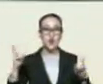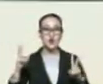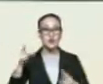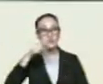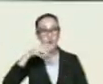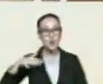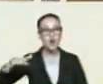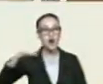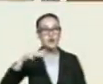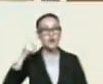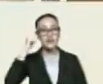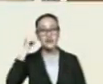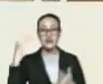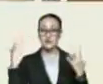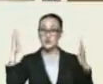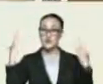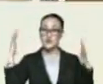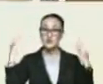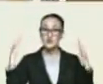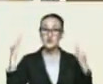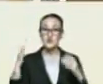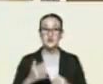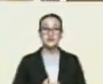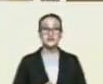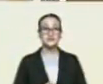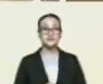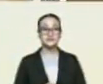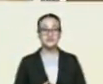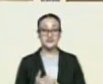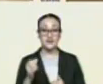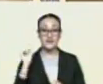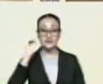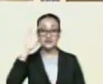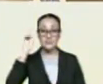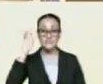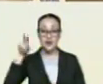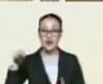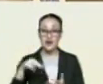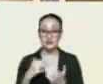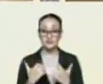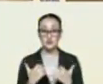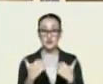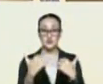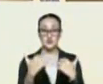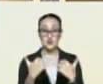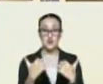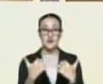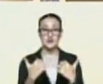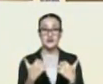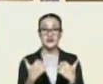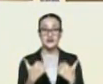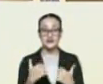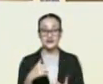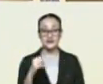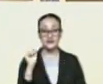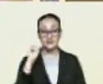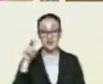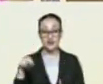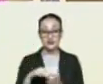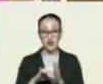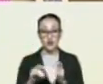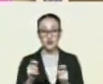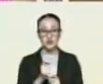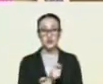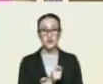pueblo, un día de celebración al recibir en esta Asamblea Plenipotenciaria, en esta Asamblea Nacional